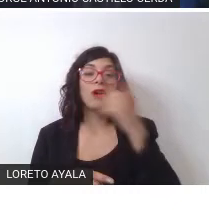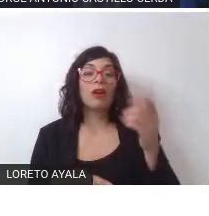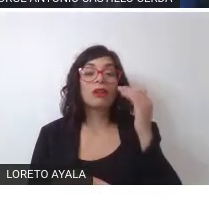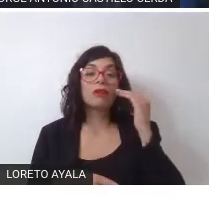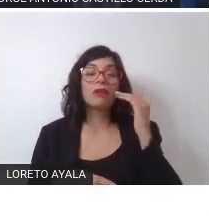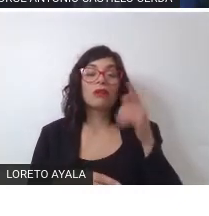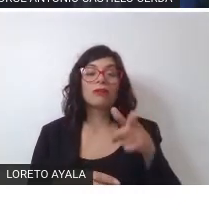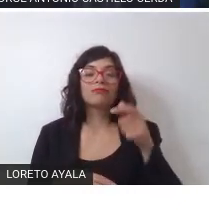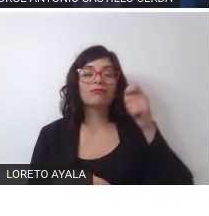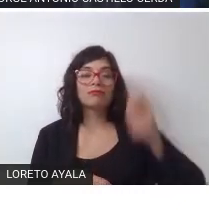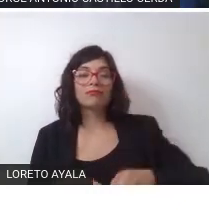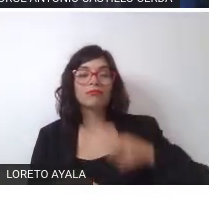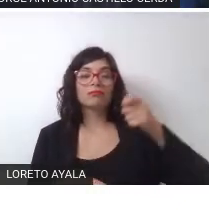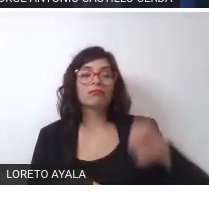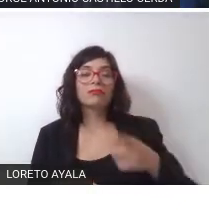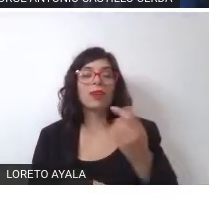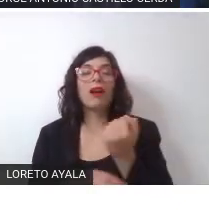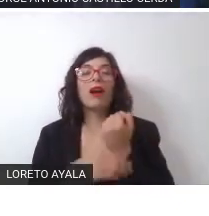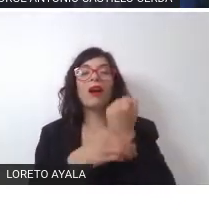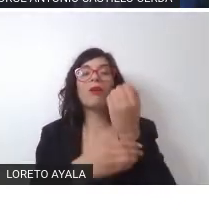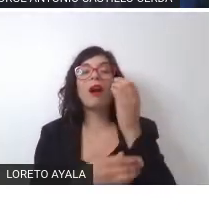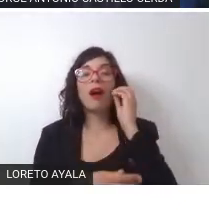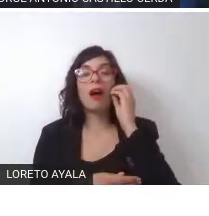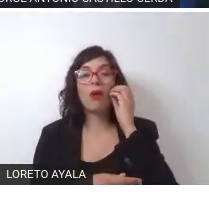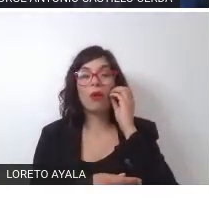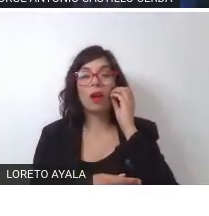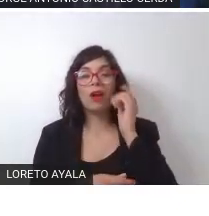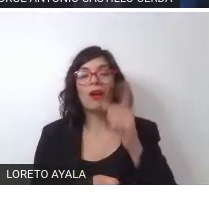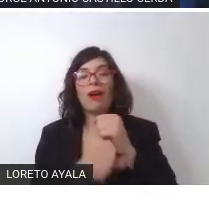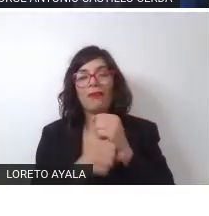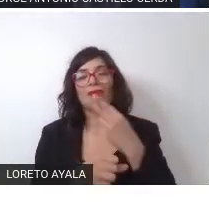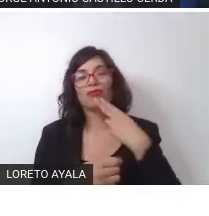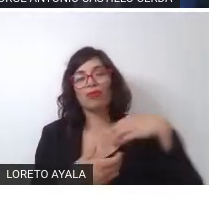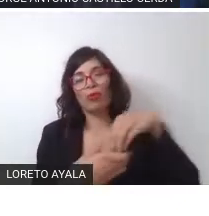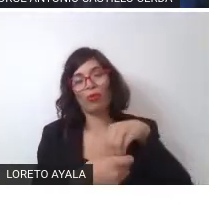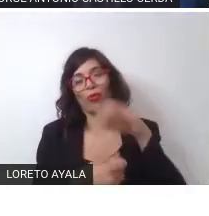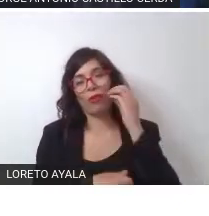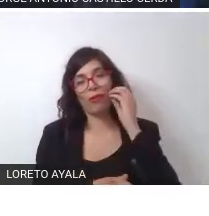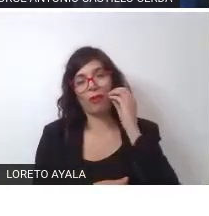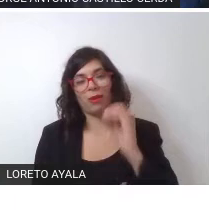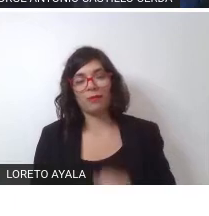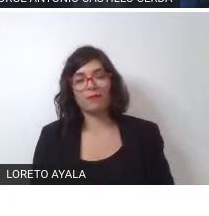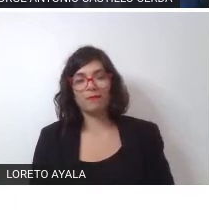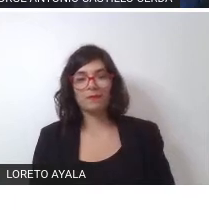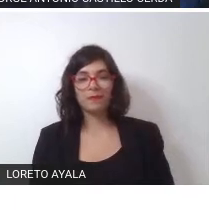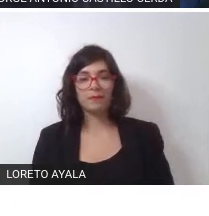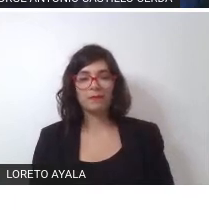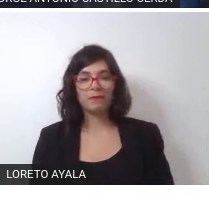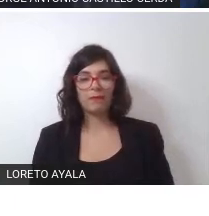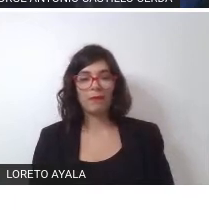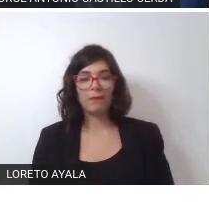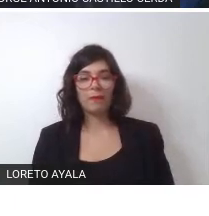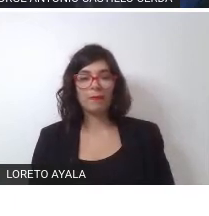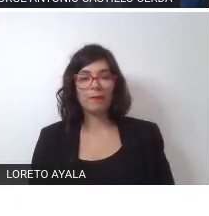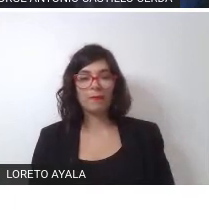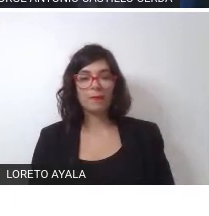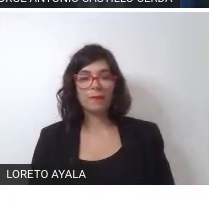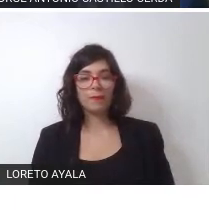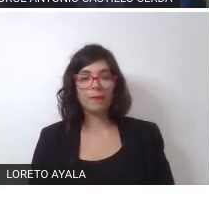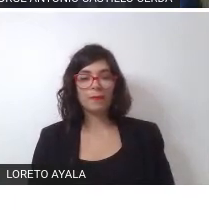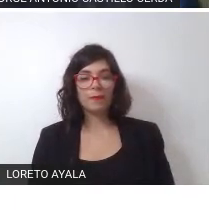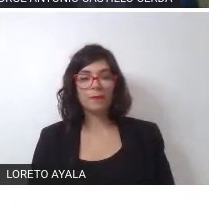arar a su abuelo, que él vive con su abuelo. Así que hay una diferencia, porque si